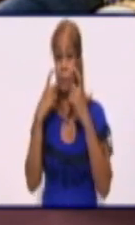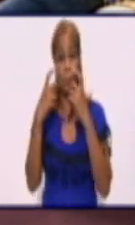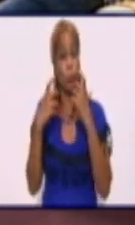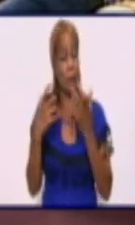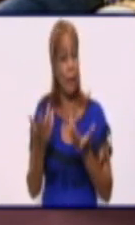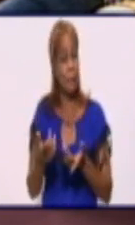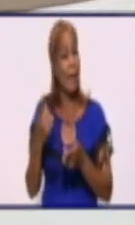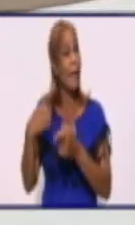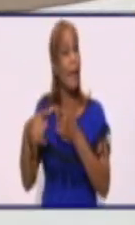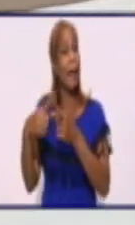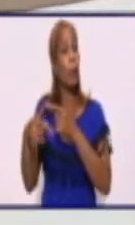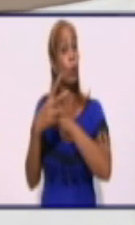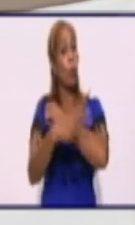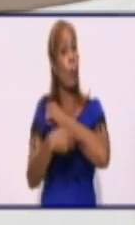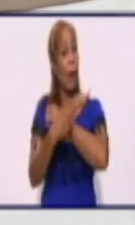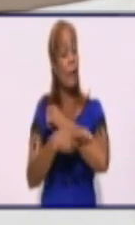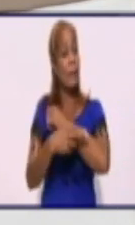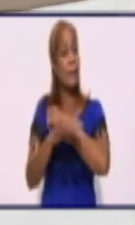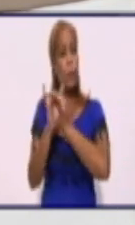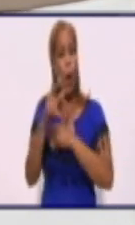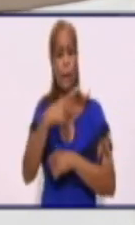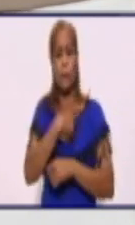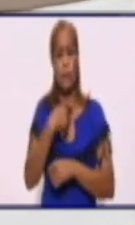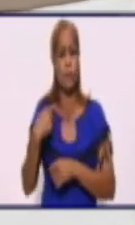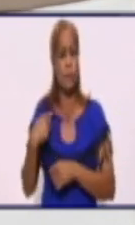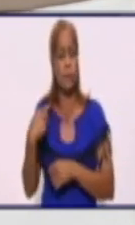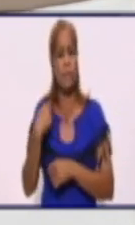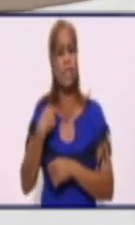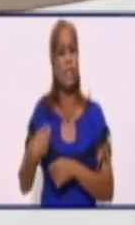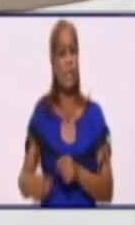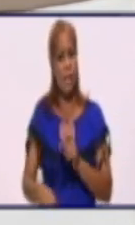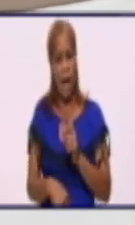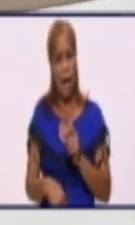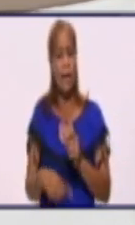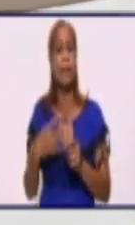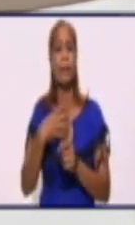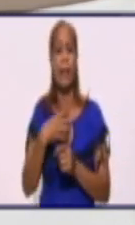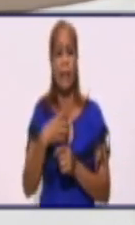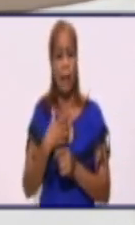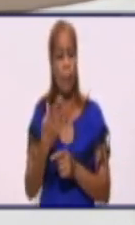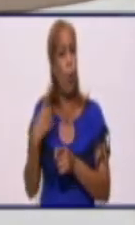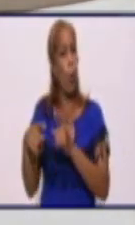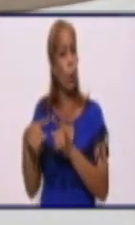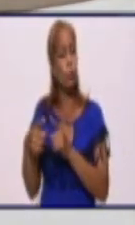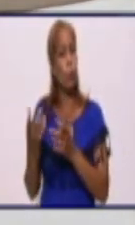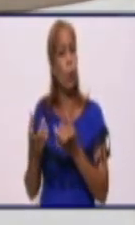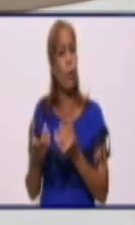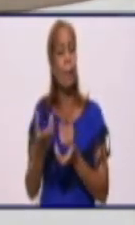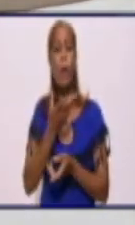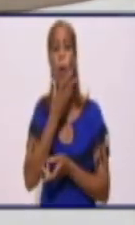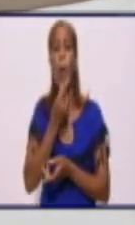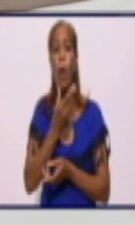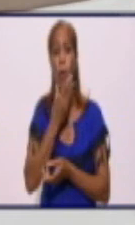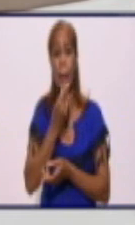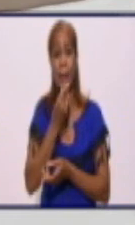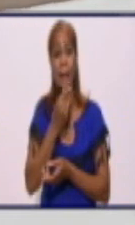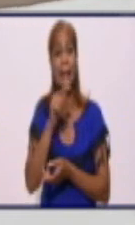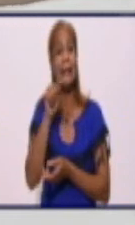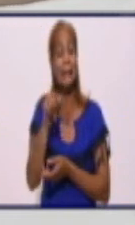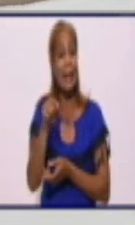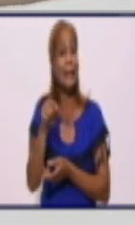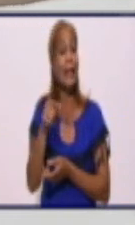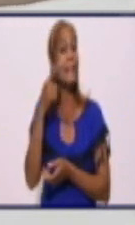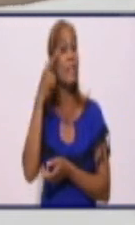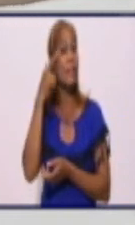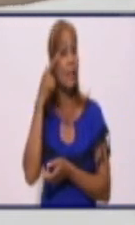tan lejanos como la China. Tenemos un grupo de seguidores de jóvenes que lo estaban siguiendo desde ese gran país.